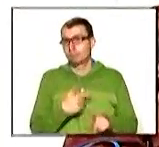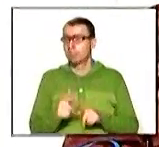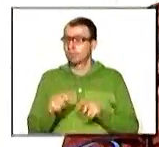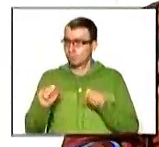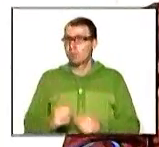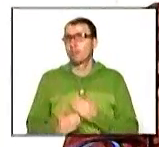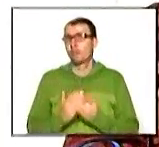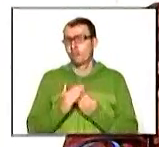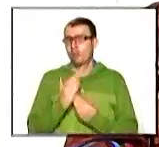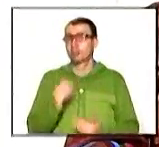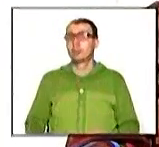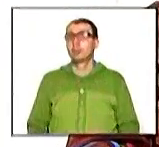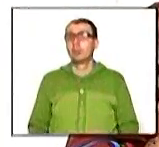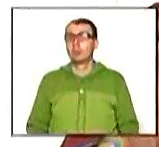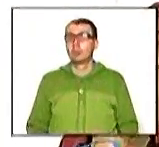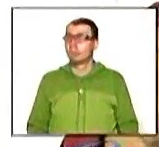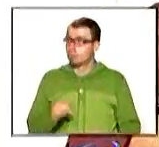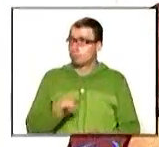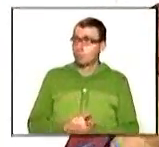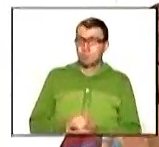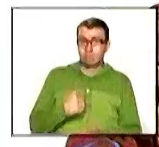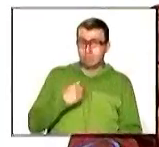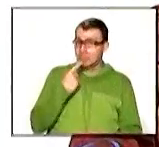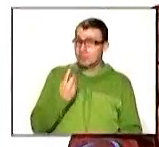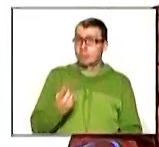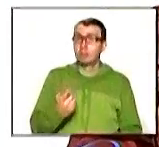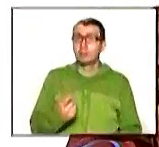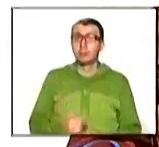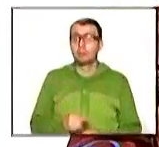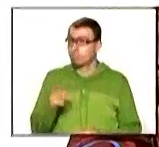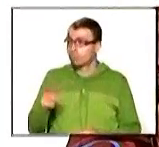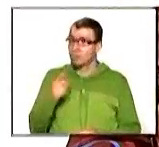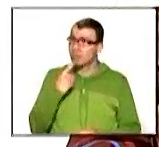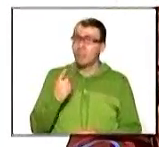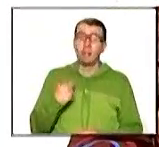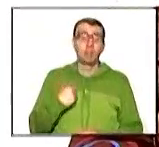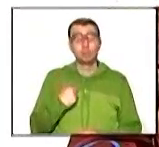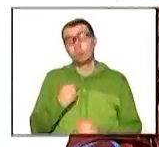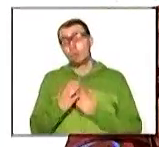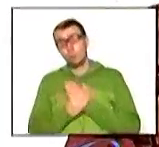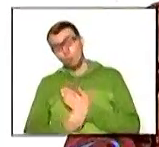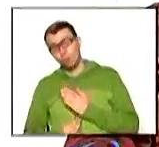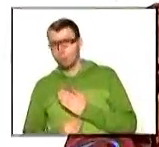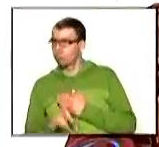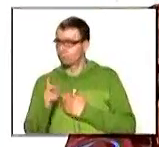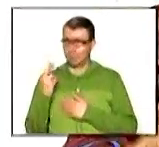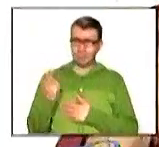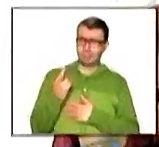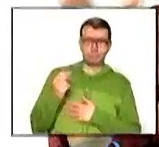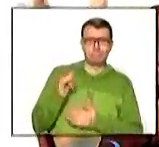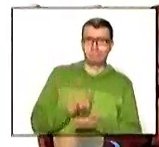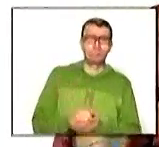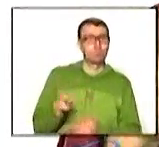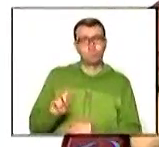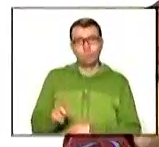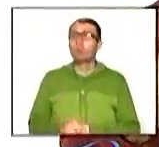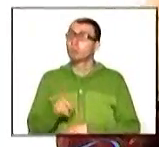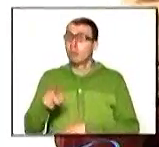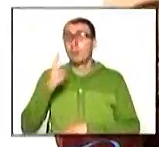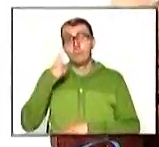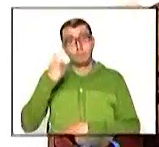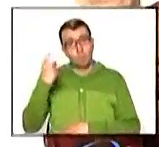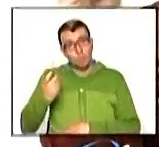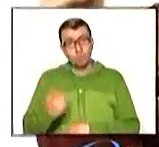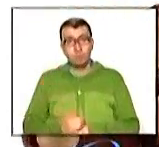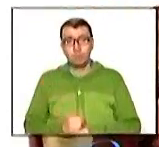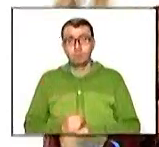fácilmente. Y por eso le digo, y como dice el doctor Enrique, no repita y no diga que usted es pobre. Busque algo en